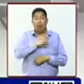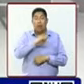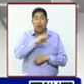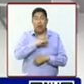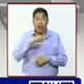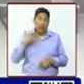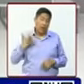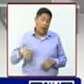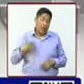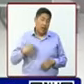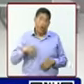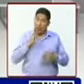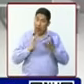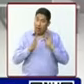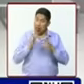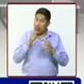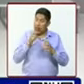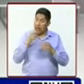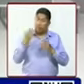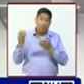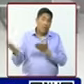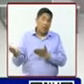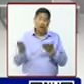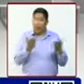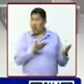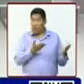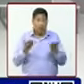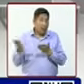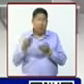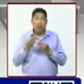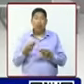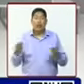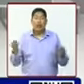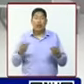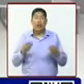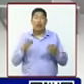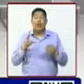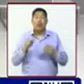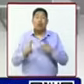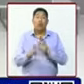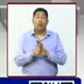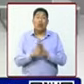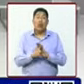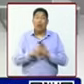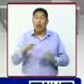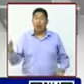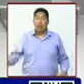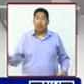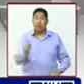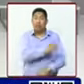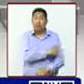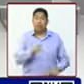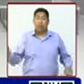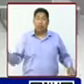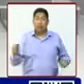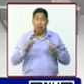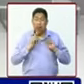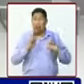Argentina. Hemos conversado con quienes se encargan de transportar mercadería de contrabando de un país al otro por el río de la